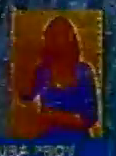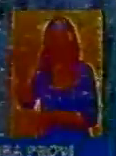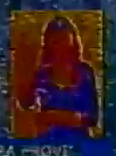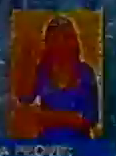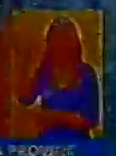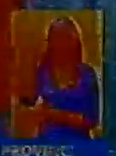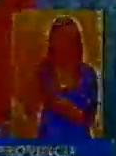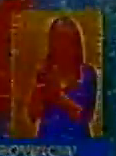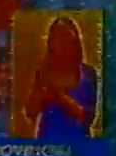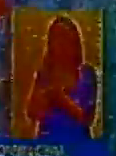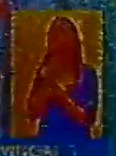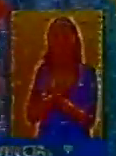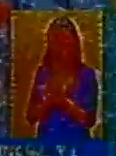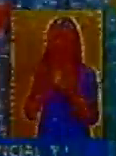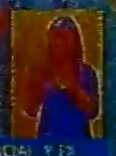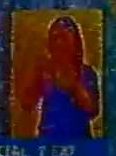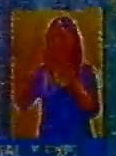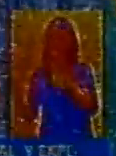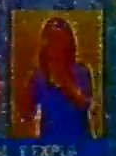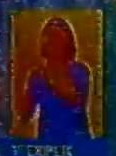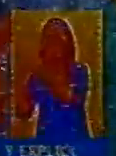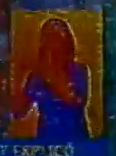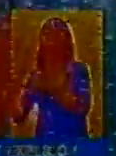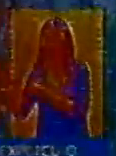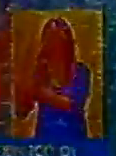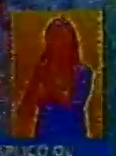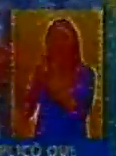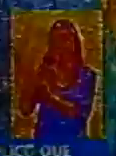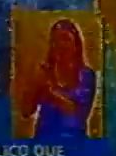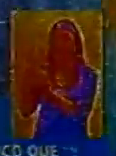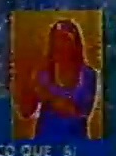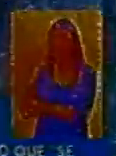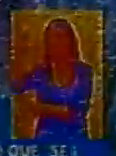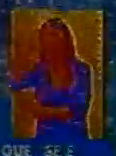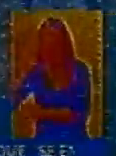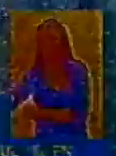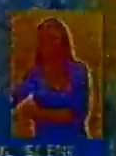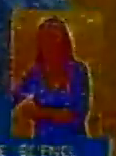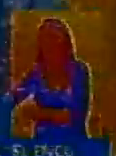ocupado. Pero el vecino también dice que iba a reclamar porque no le sube el agua al tanque.